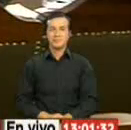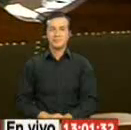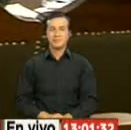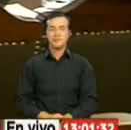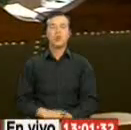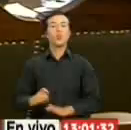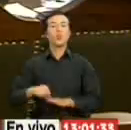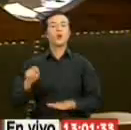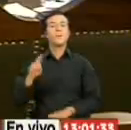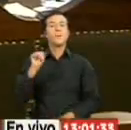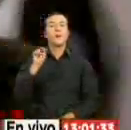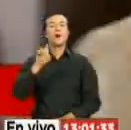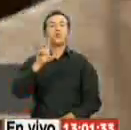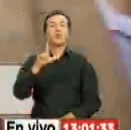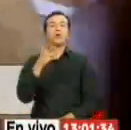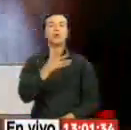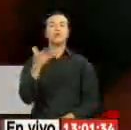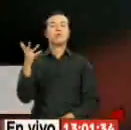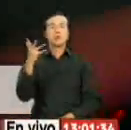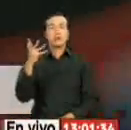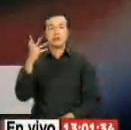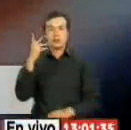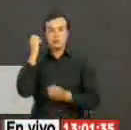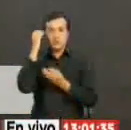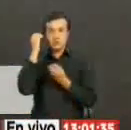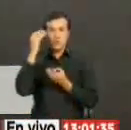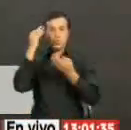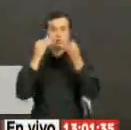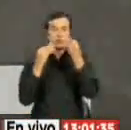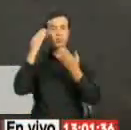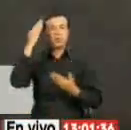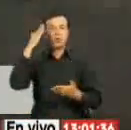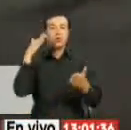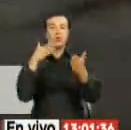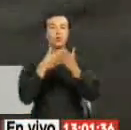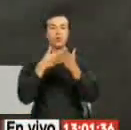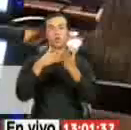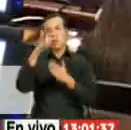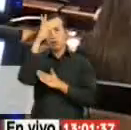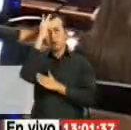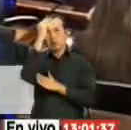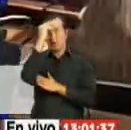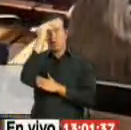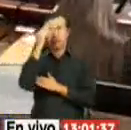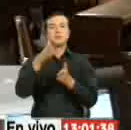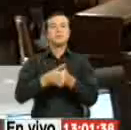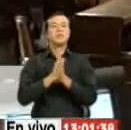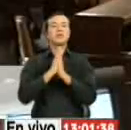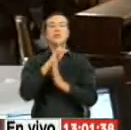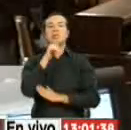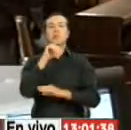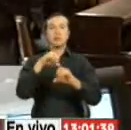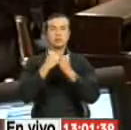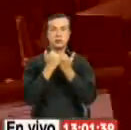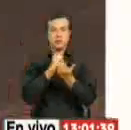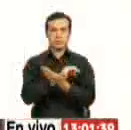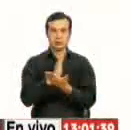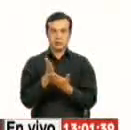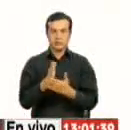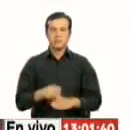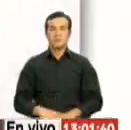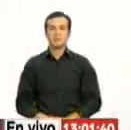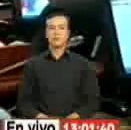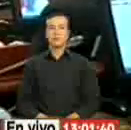el juez manuel viteri olvera sustanciará el informe del juicio político en contra de jorge glass solicitado por la asamblea